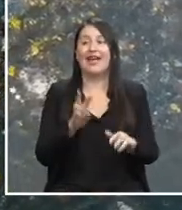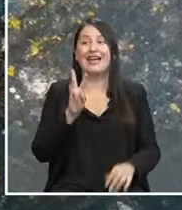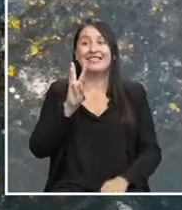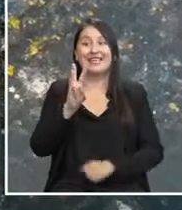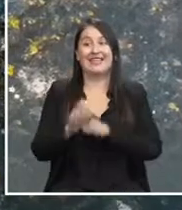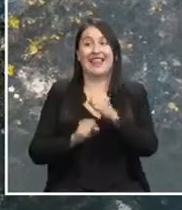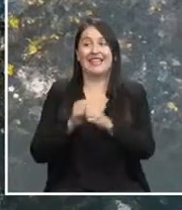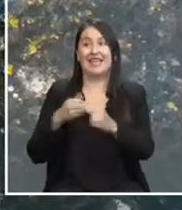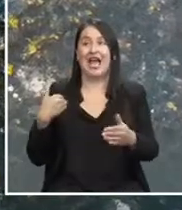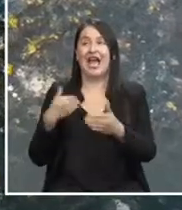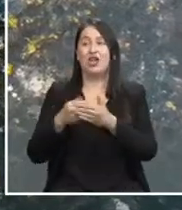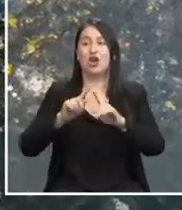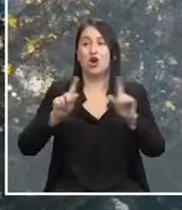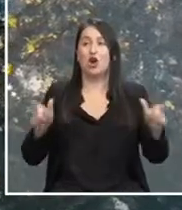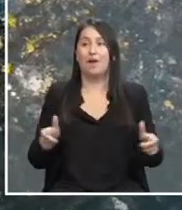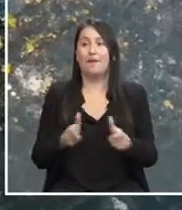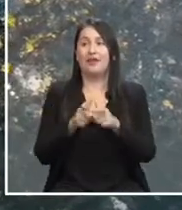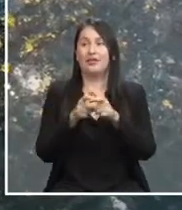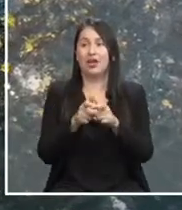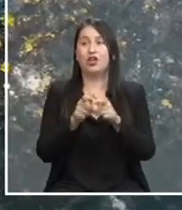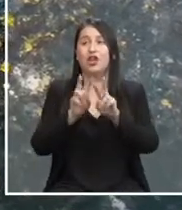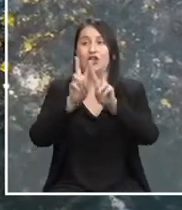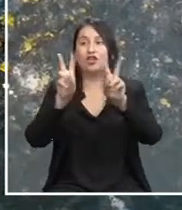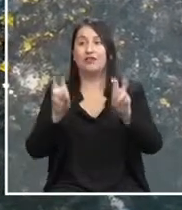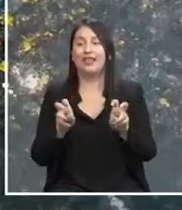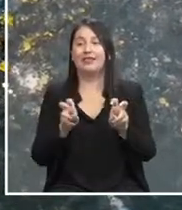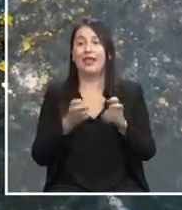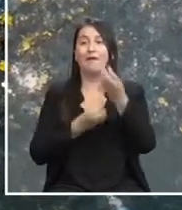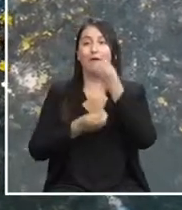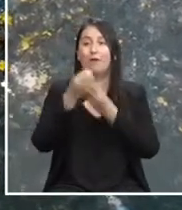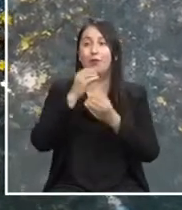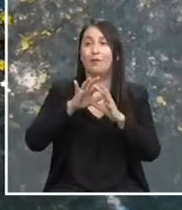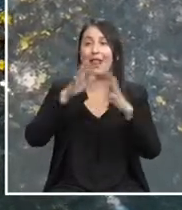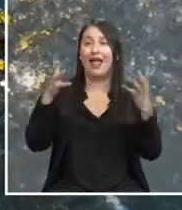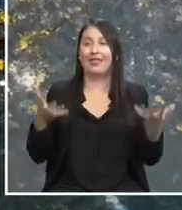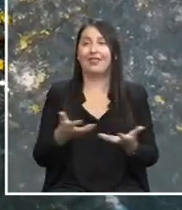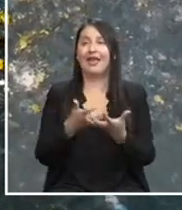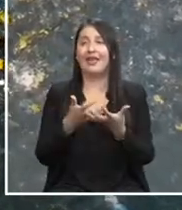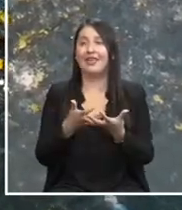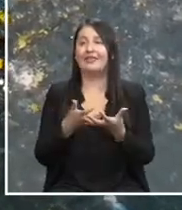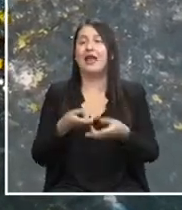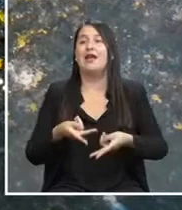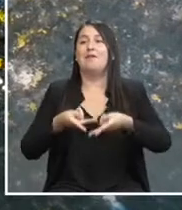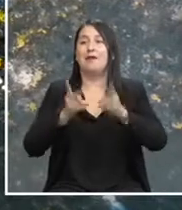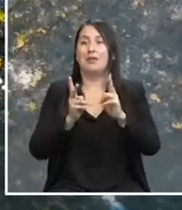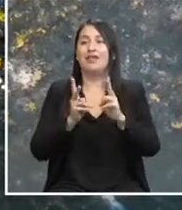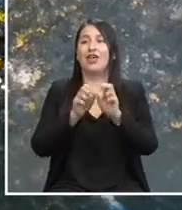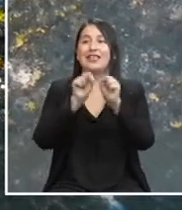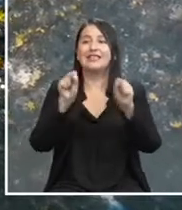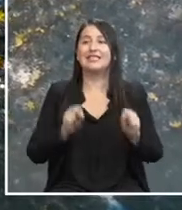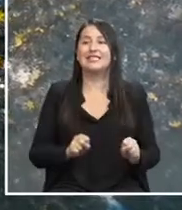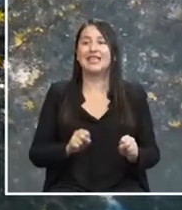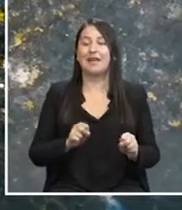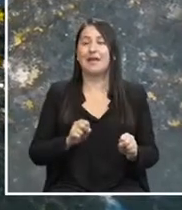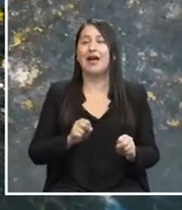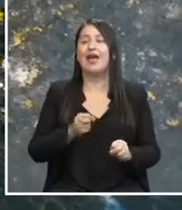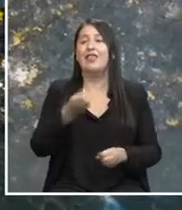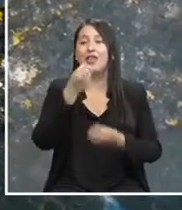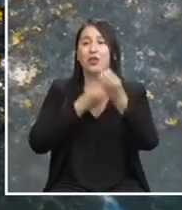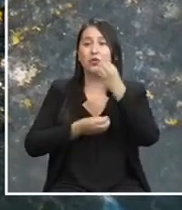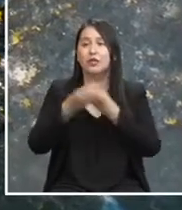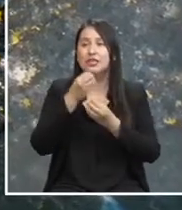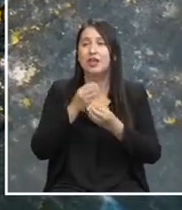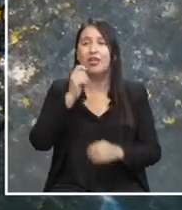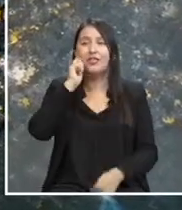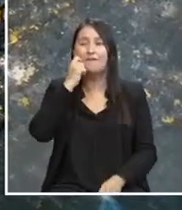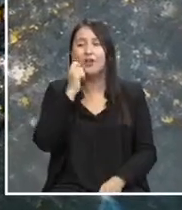la Comisión EAT-Lancet sobre Food Planetary sintetizó la mejor ciencia disponible sobre el sistema terrestre y la nutrición y definió